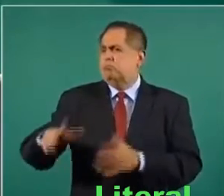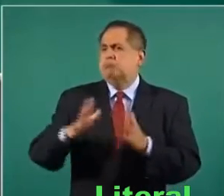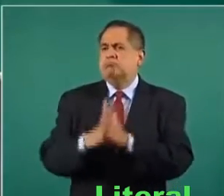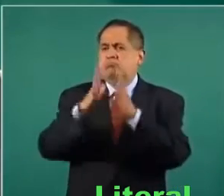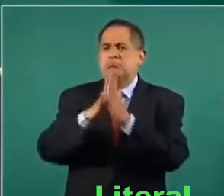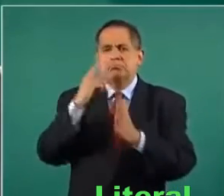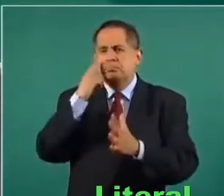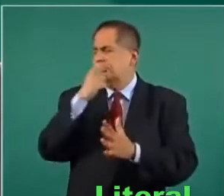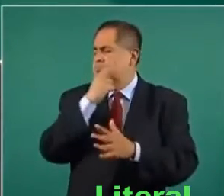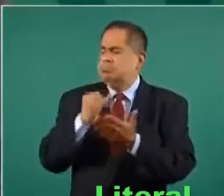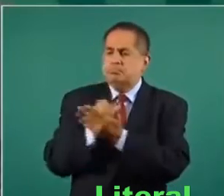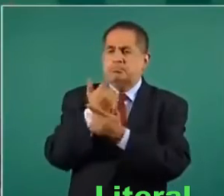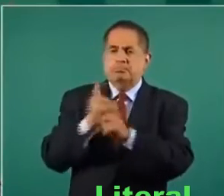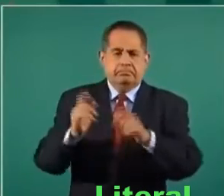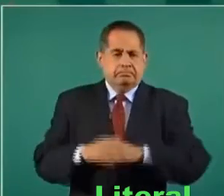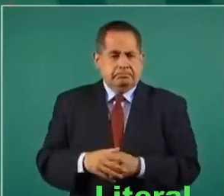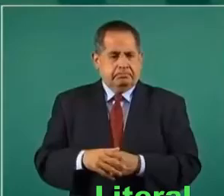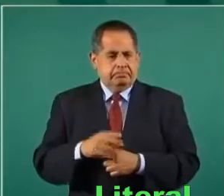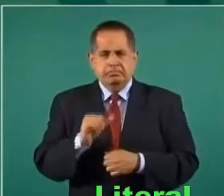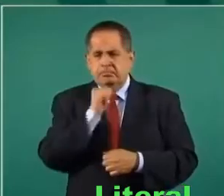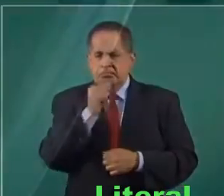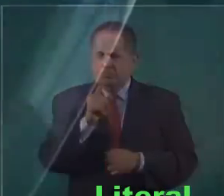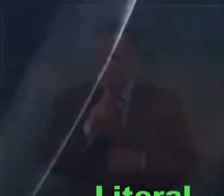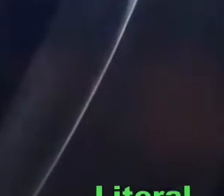No hace falta la violencia.